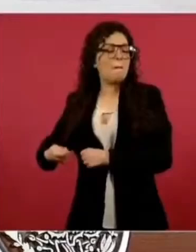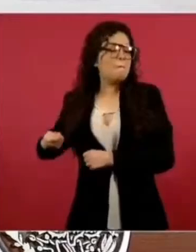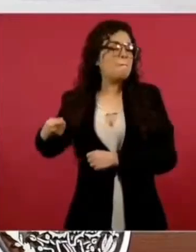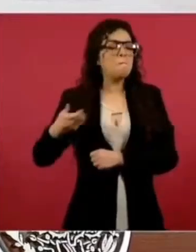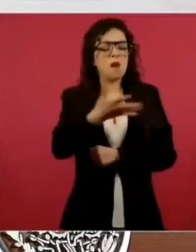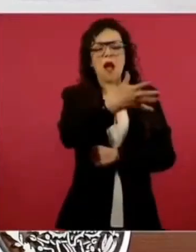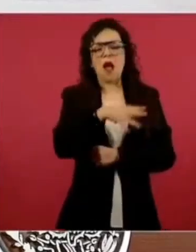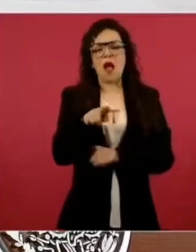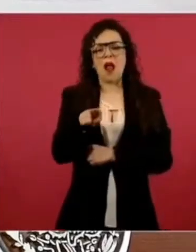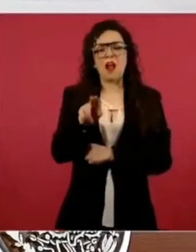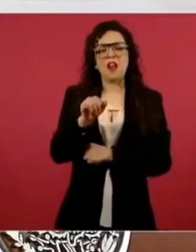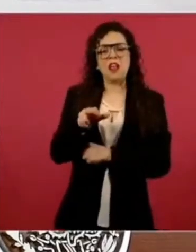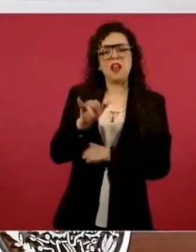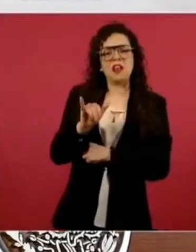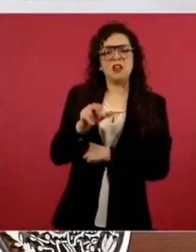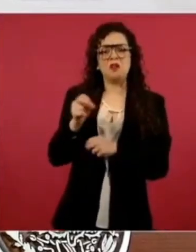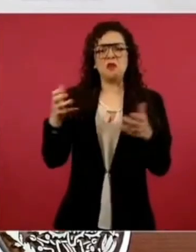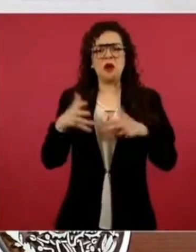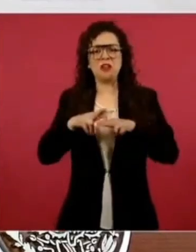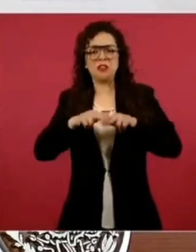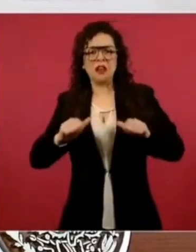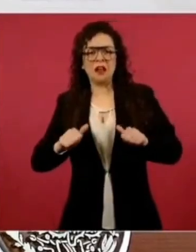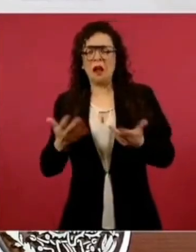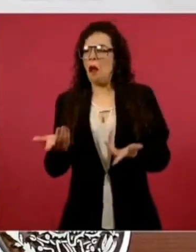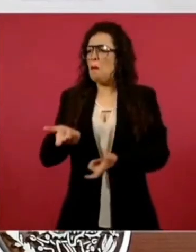y reírnos, ¿no?,